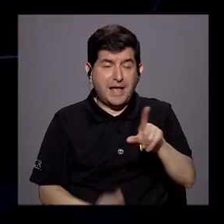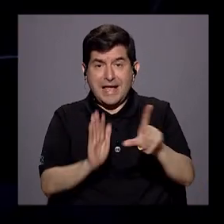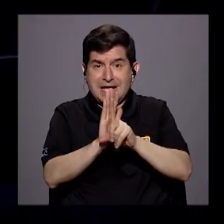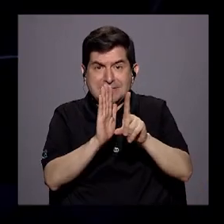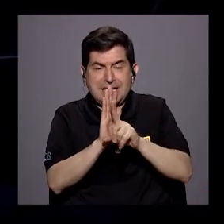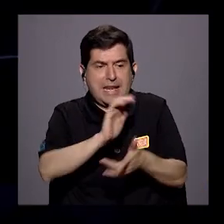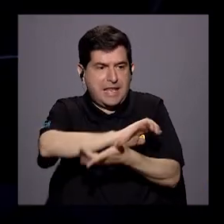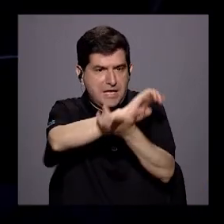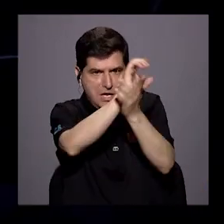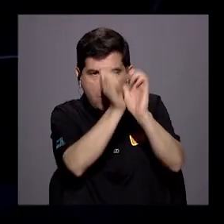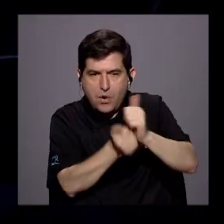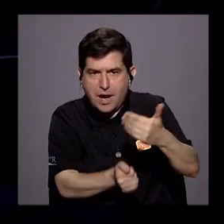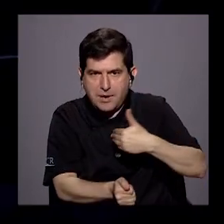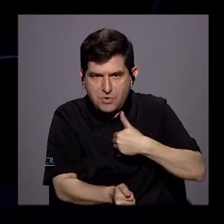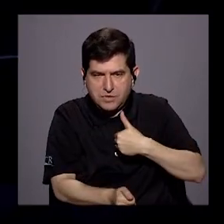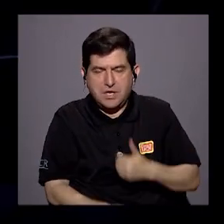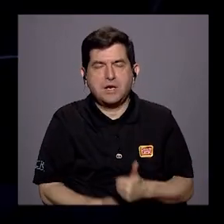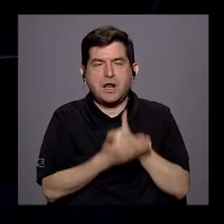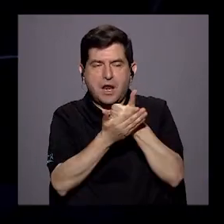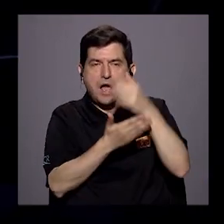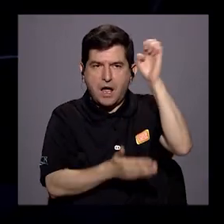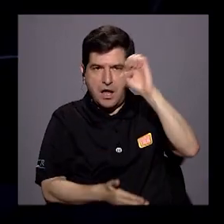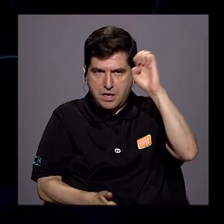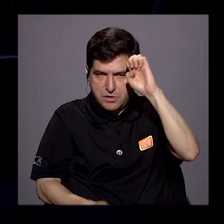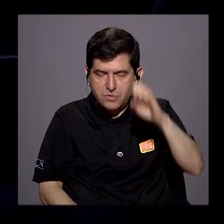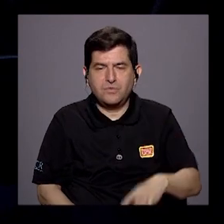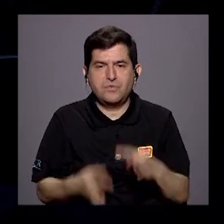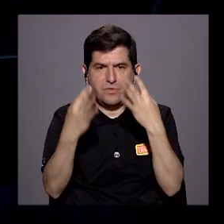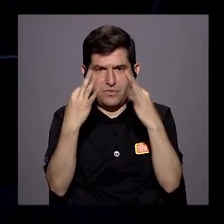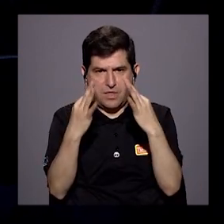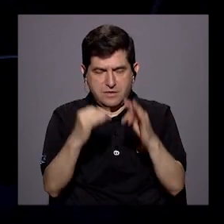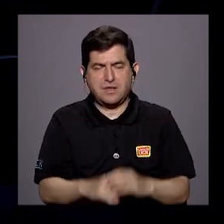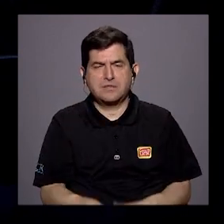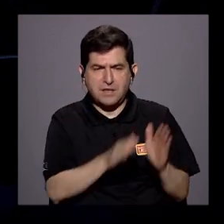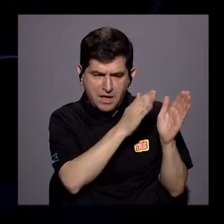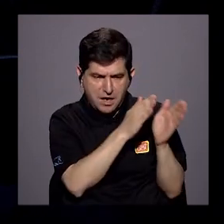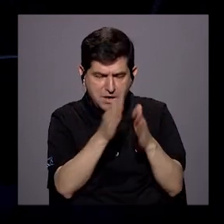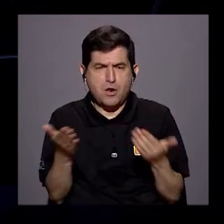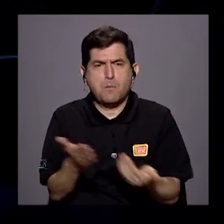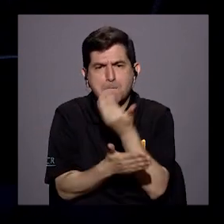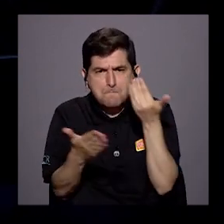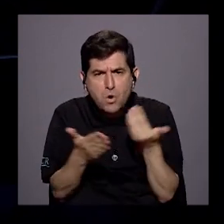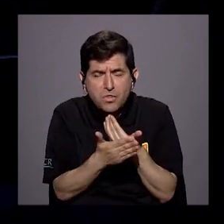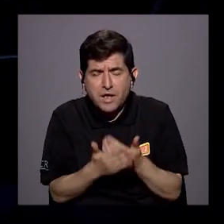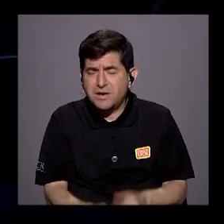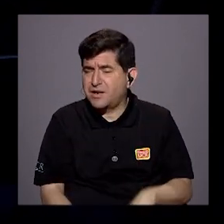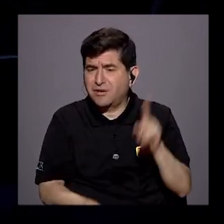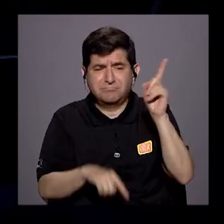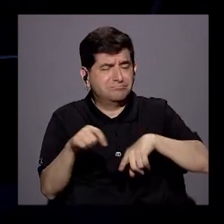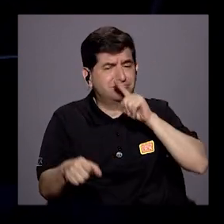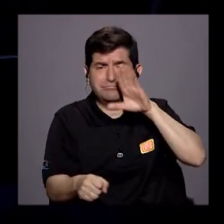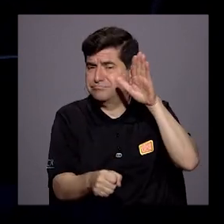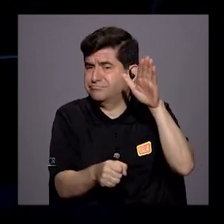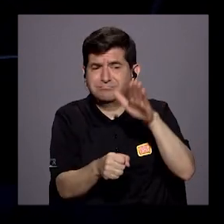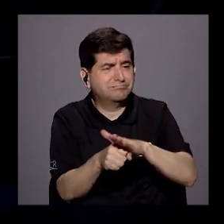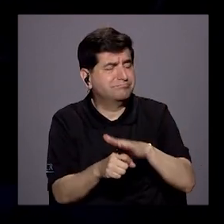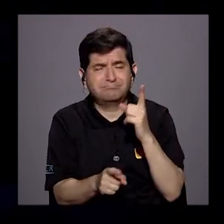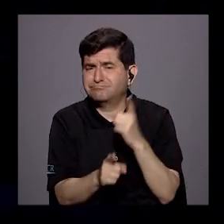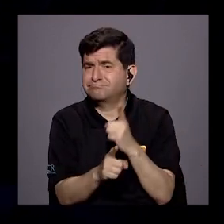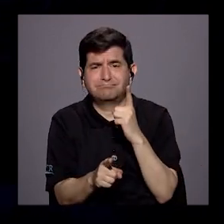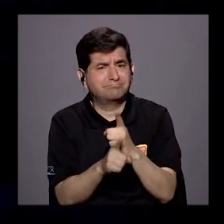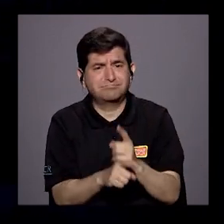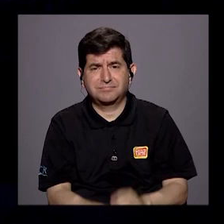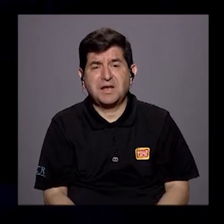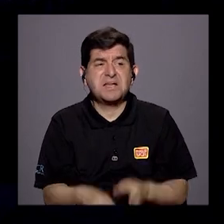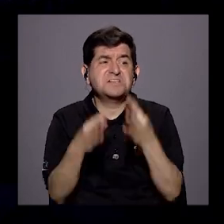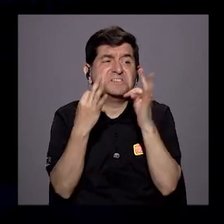ley ese cambio porque tuvimos la ayuda de los europeos para tratar de hacer una planificación moderna no se ha podido llevar adelante adecuadamente